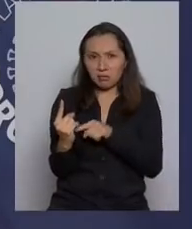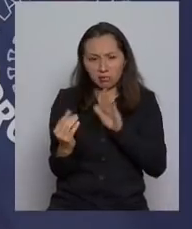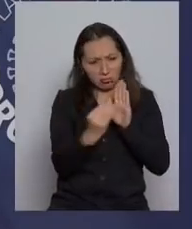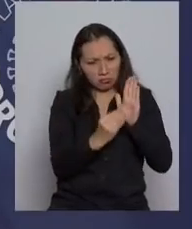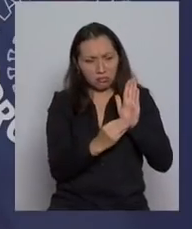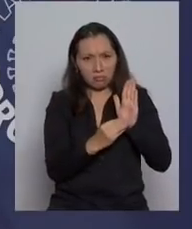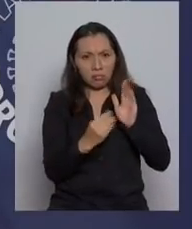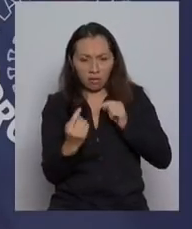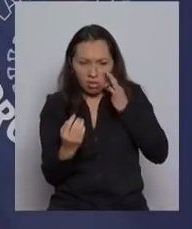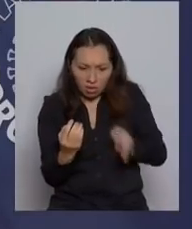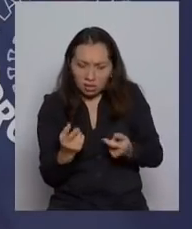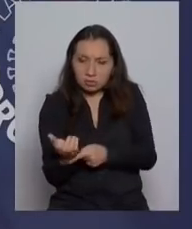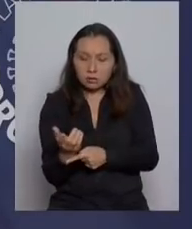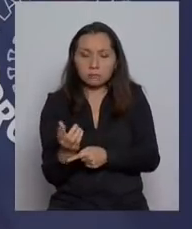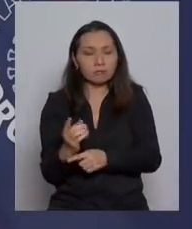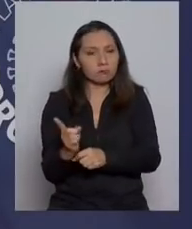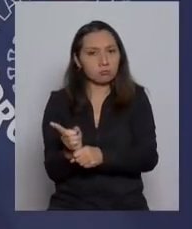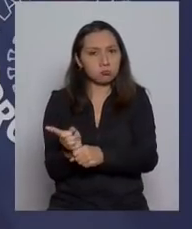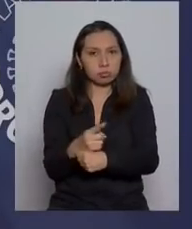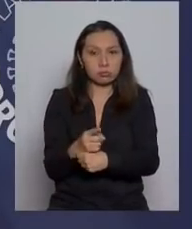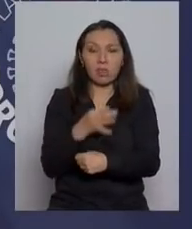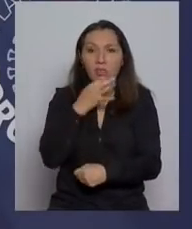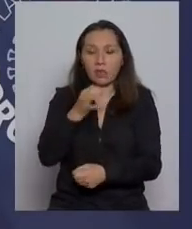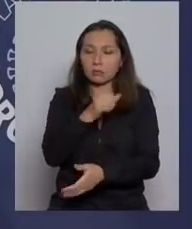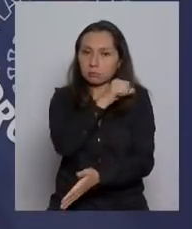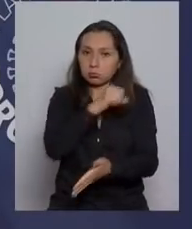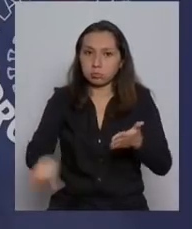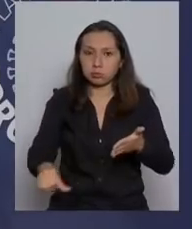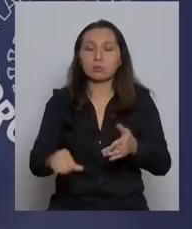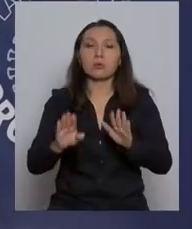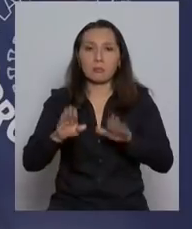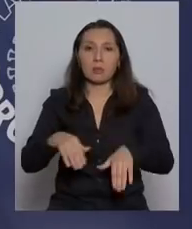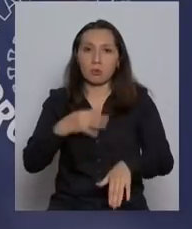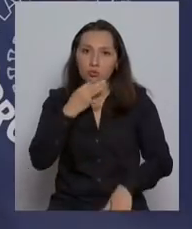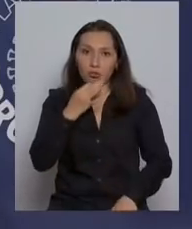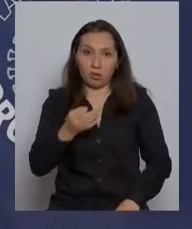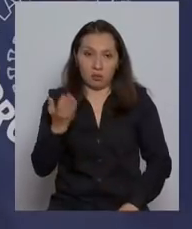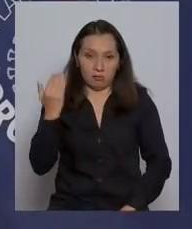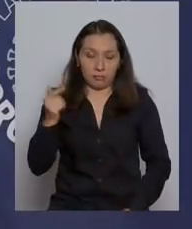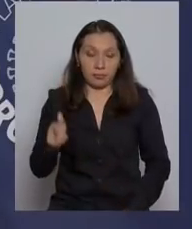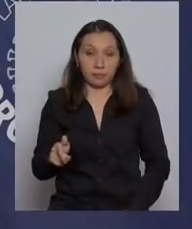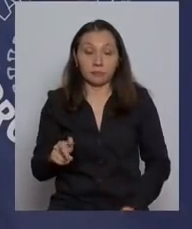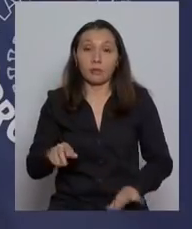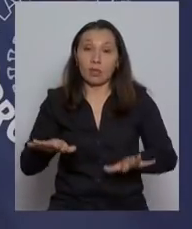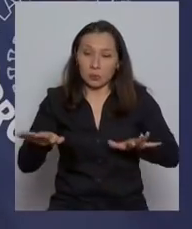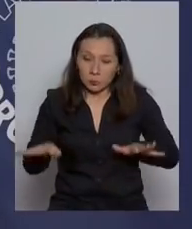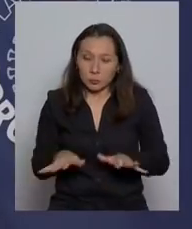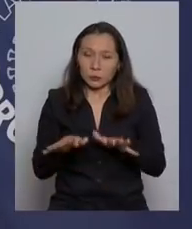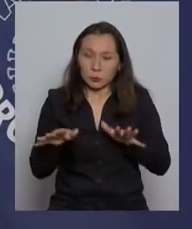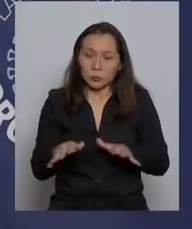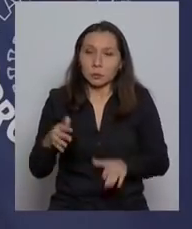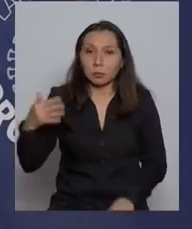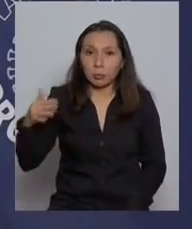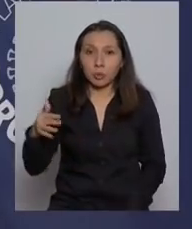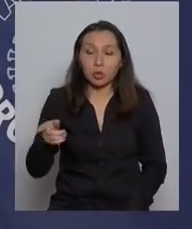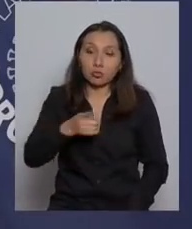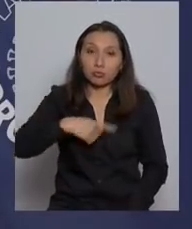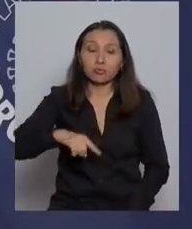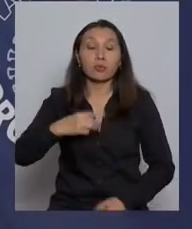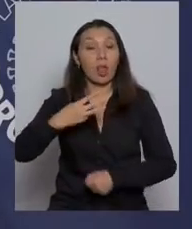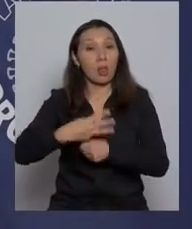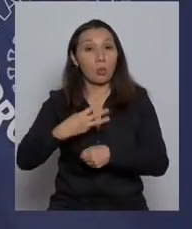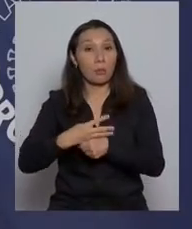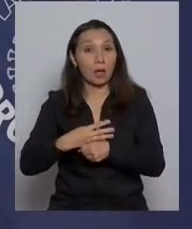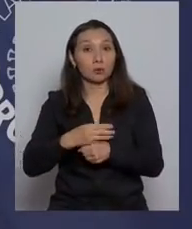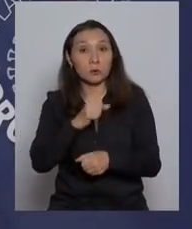cuarentena impone inmediatamente sanciones como las que he señalado. Y el esfuerzo fundamental con nuestros adultos